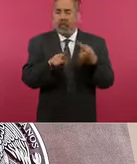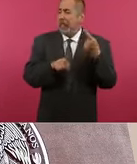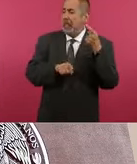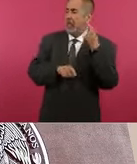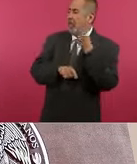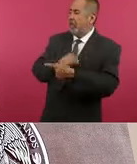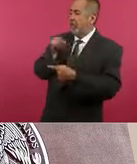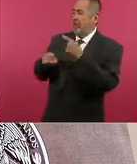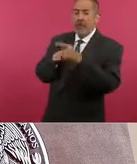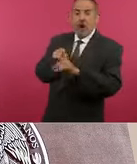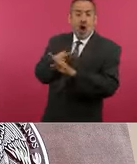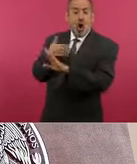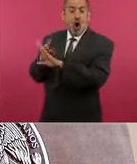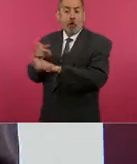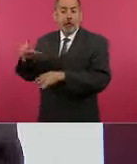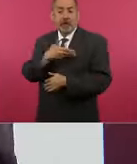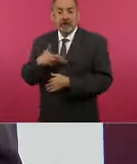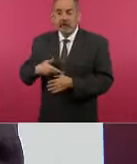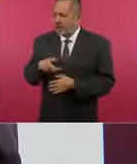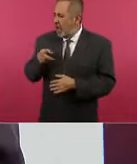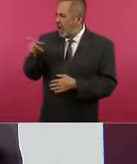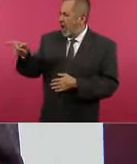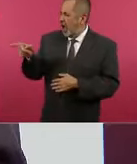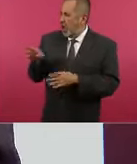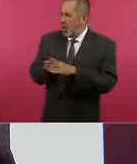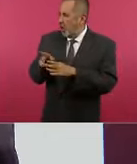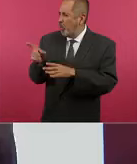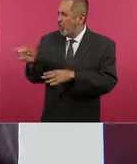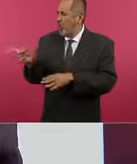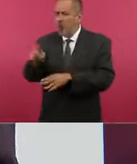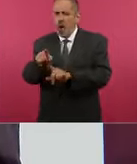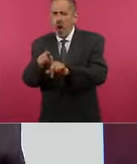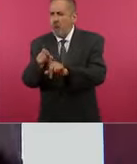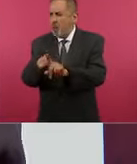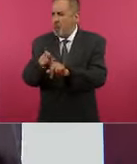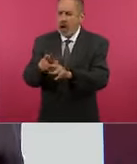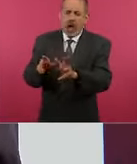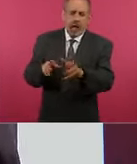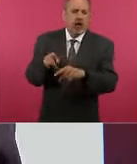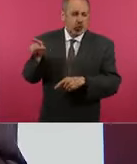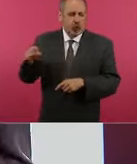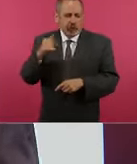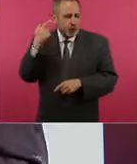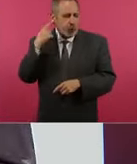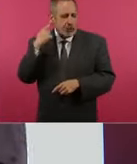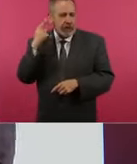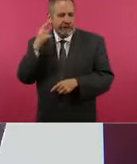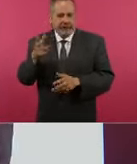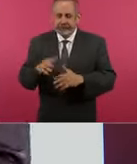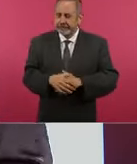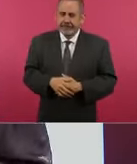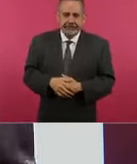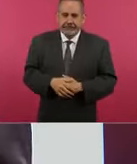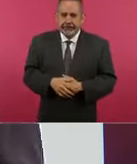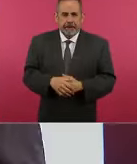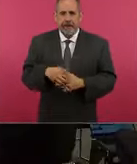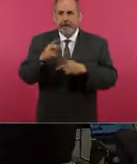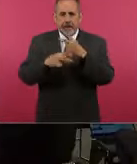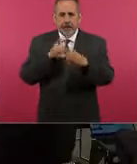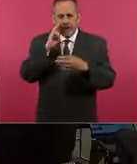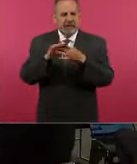presidente López Obrador de haberse burlado y aseguraron que sí había escuchado. Vamos a ver y escuchar